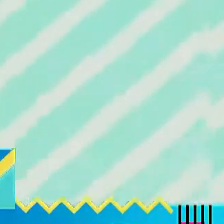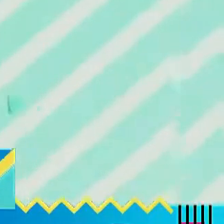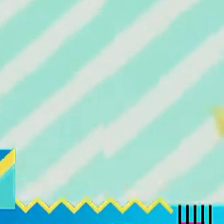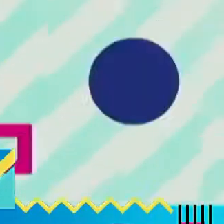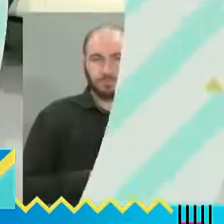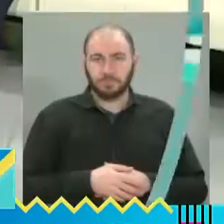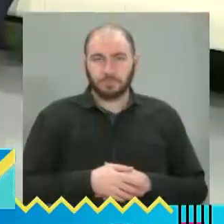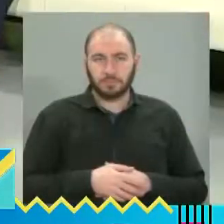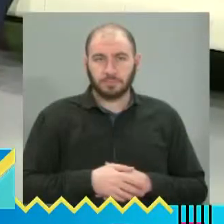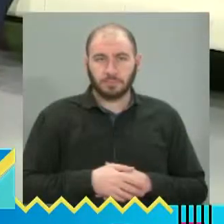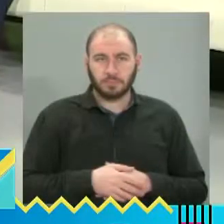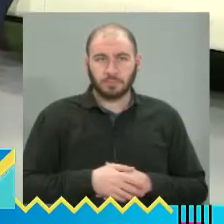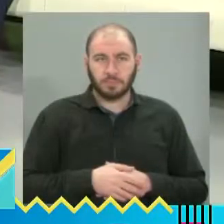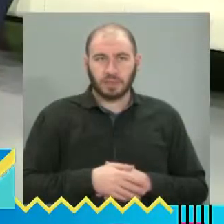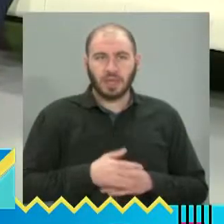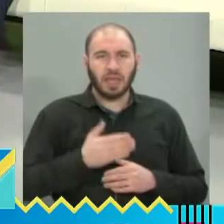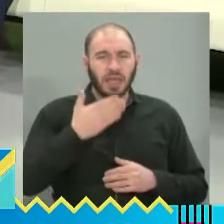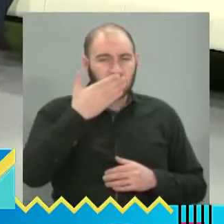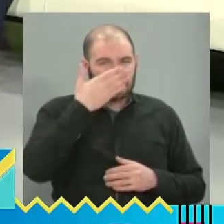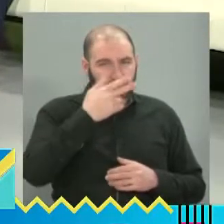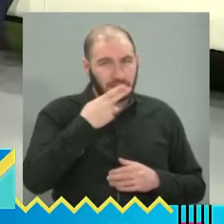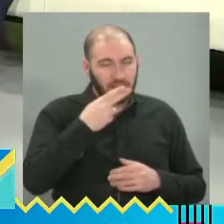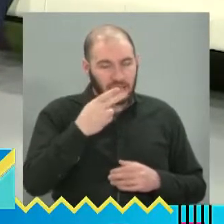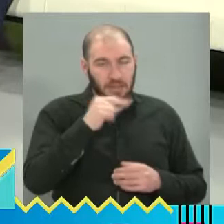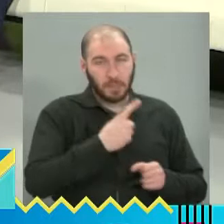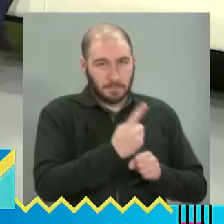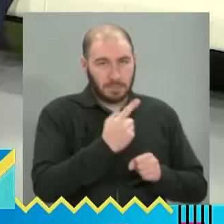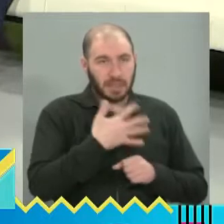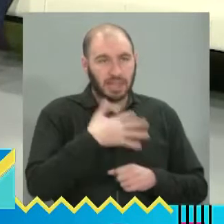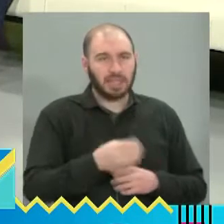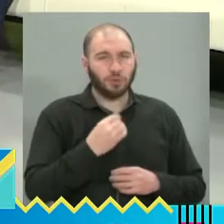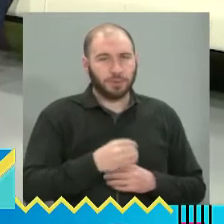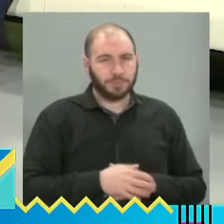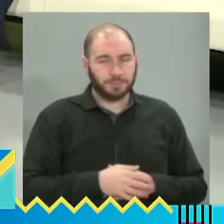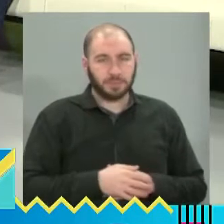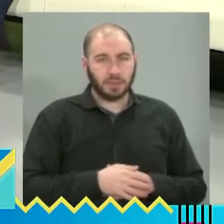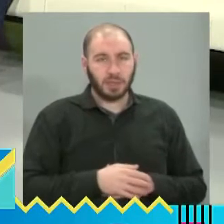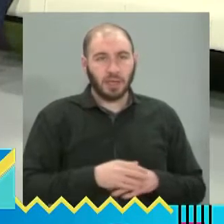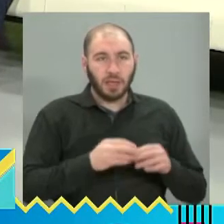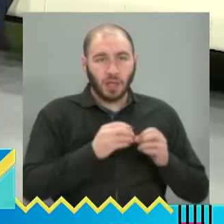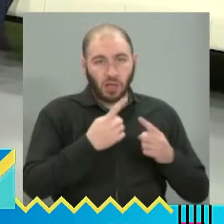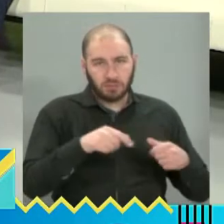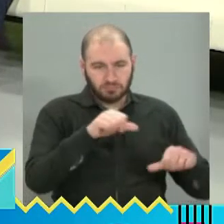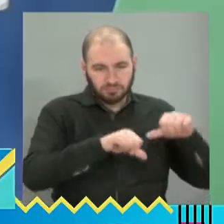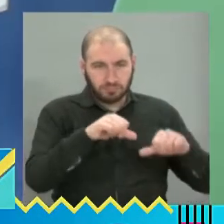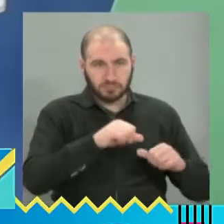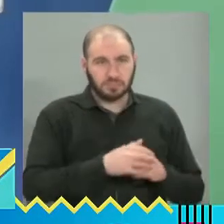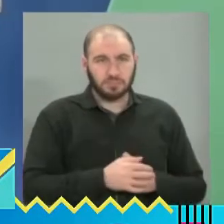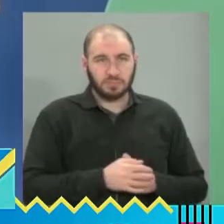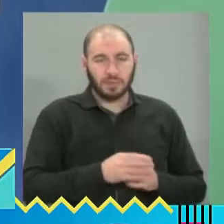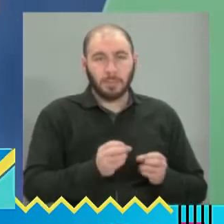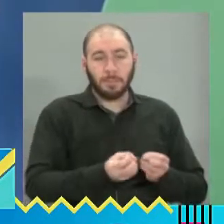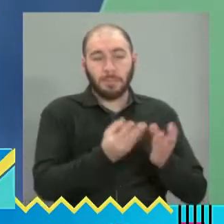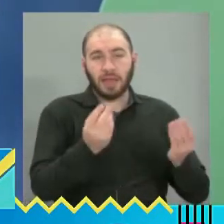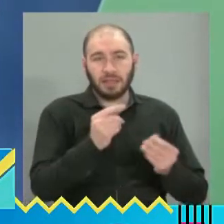tabaquismo? El tabaquismo tenemos que entender primero que el principio activo que tiene la planta